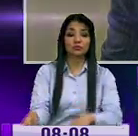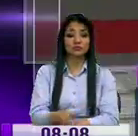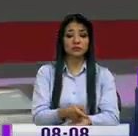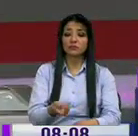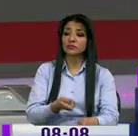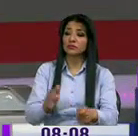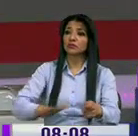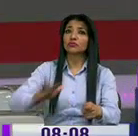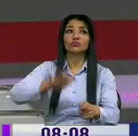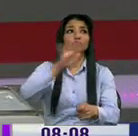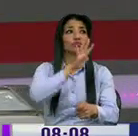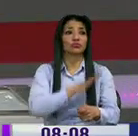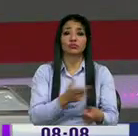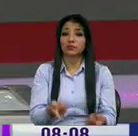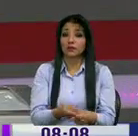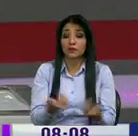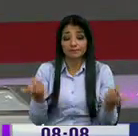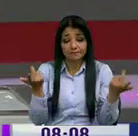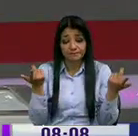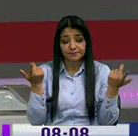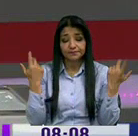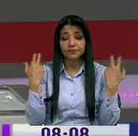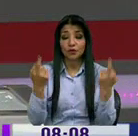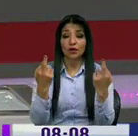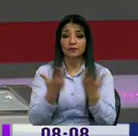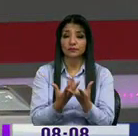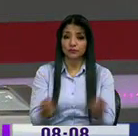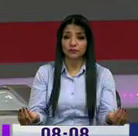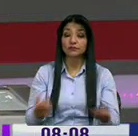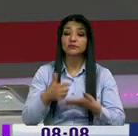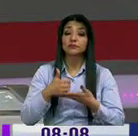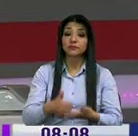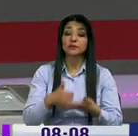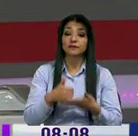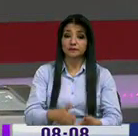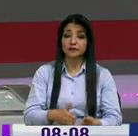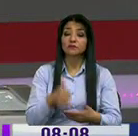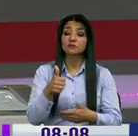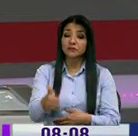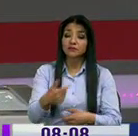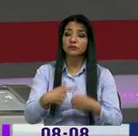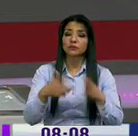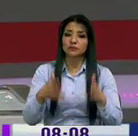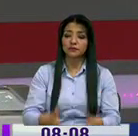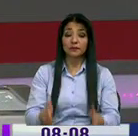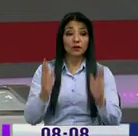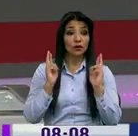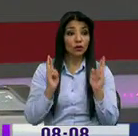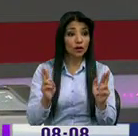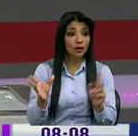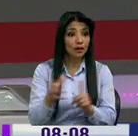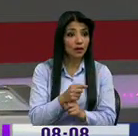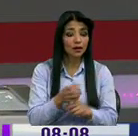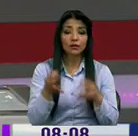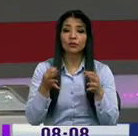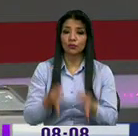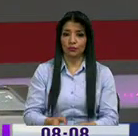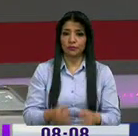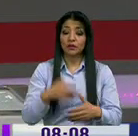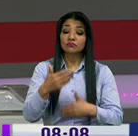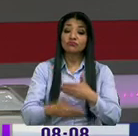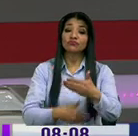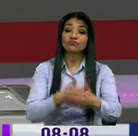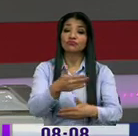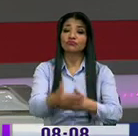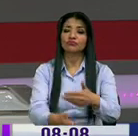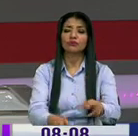propios usuarios. En fin, ojalá sea así en beneficio de la ciudadanía. Ojalá en el tiempo tengamos pues